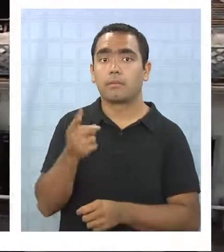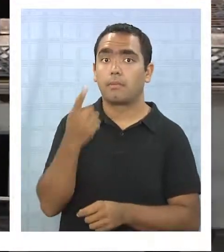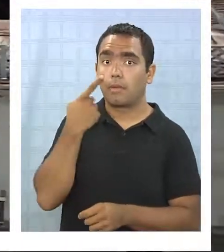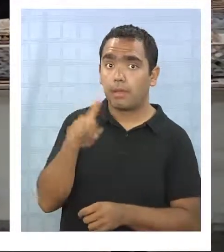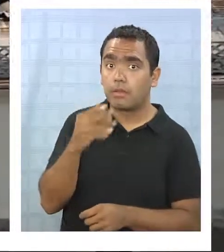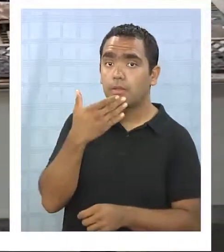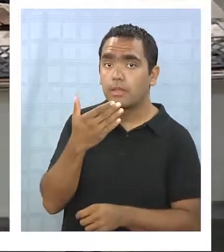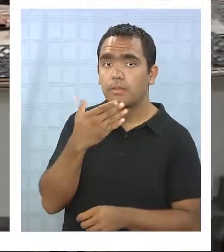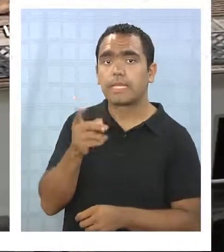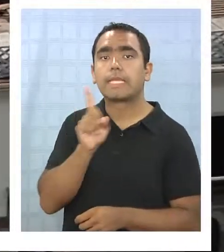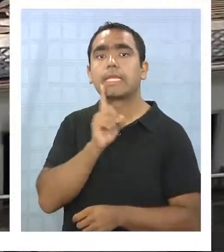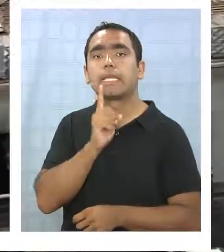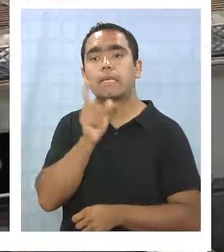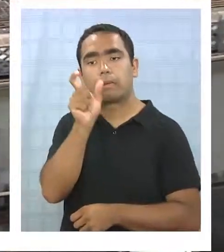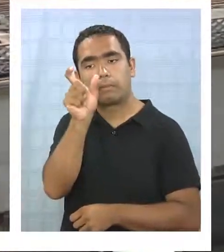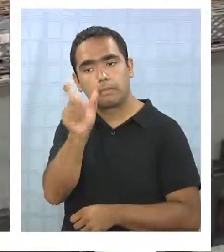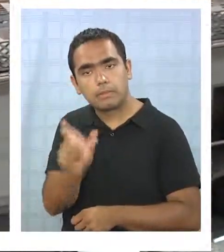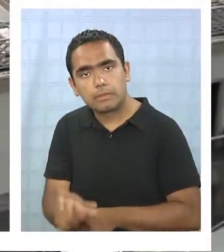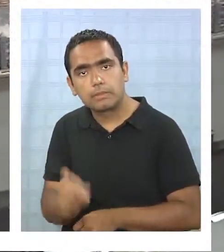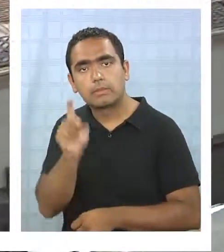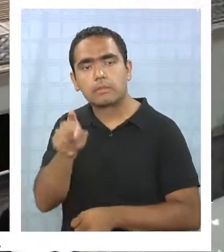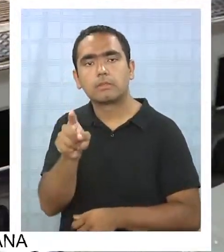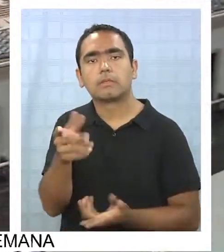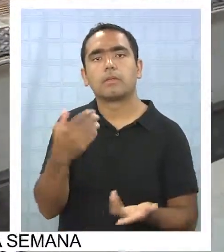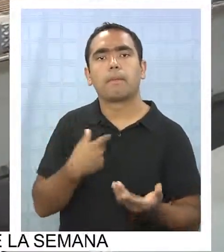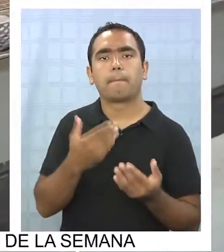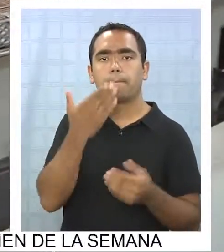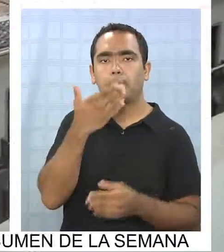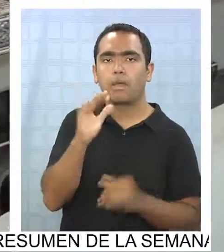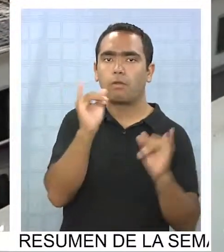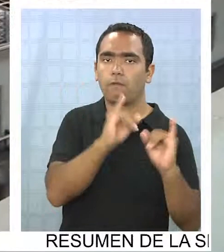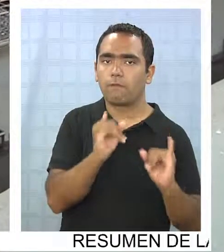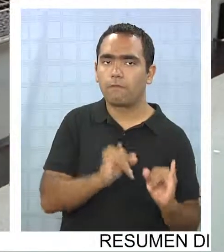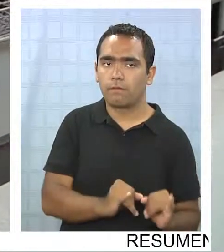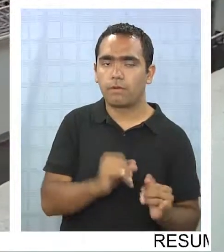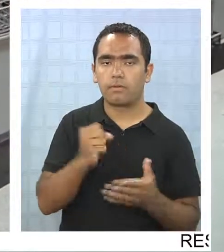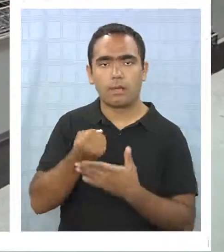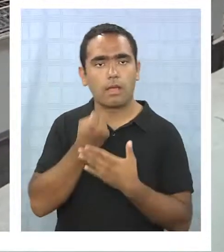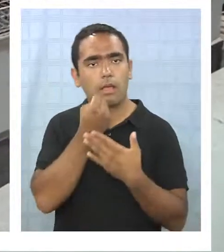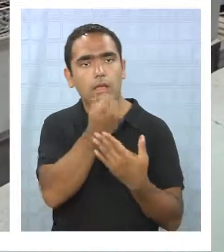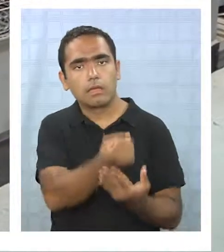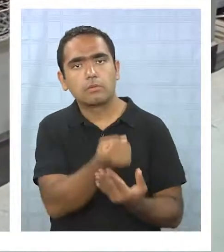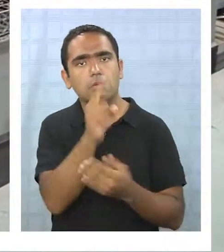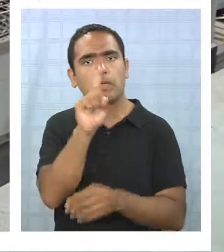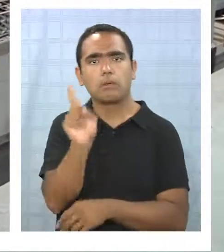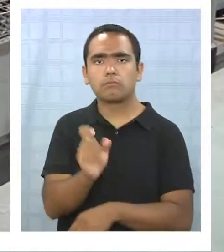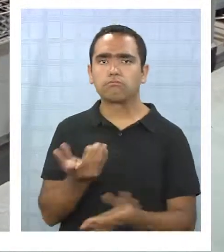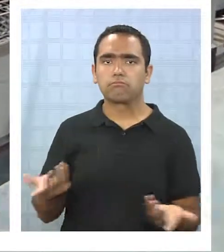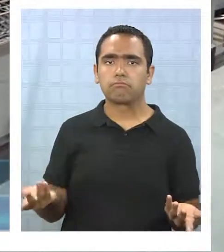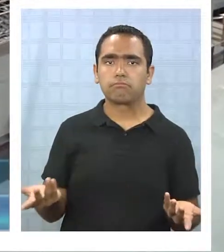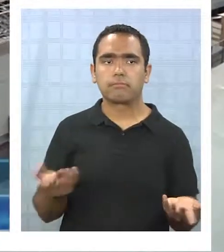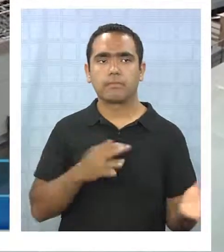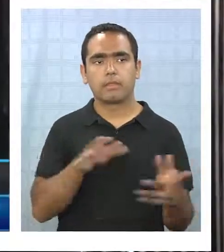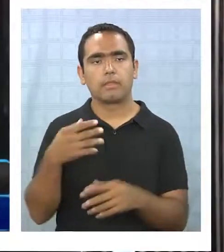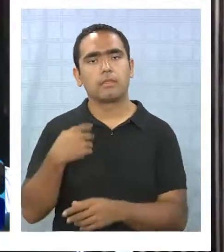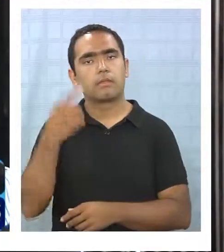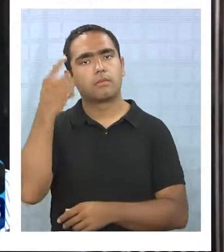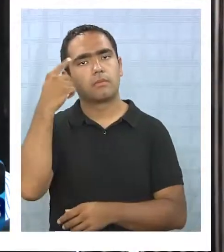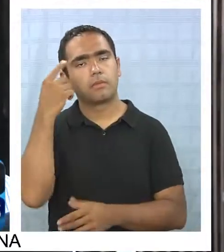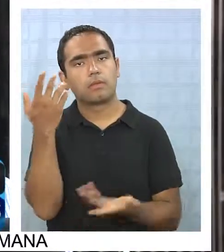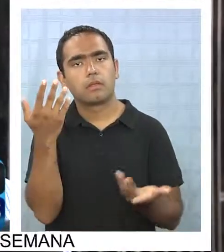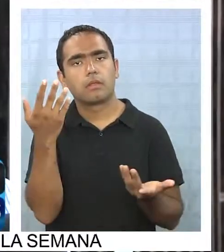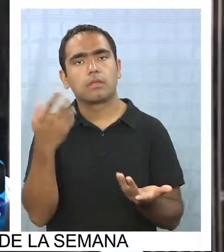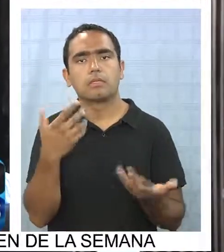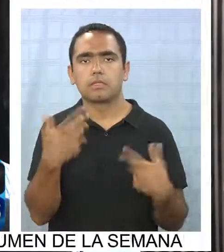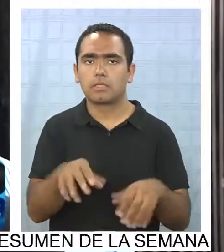allá de eso, ¿a quién le tocará la misión de regresar a la mejor forma posible la emblemática construcción? Si bien esta expiró